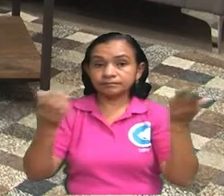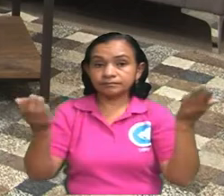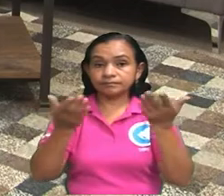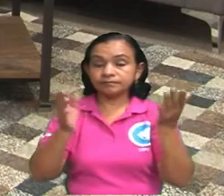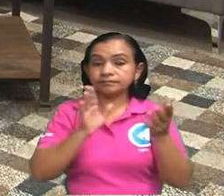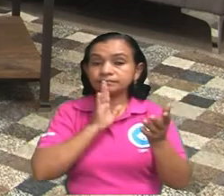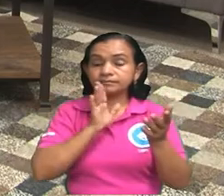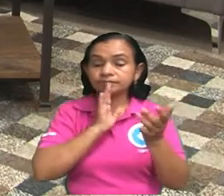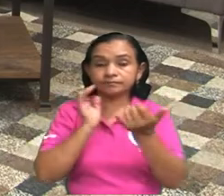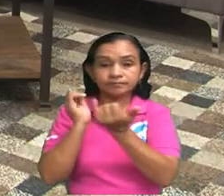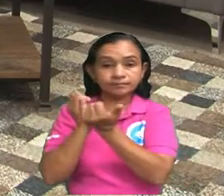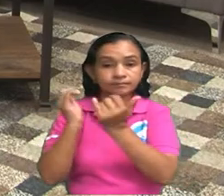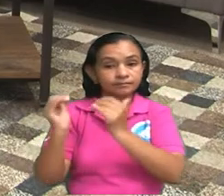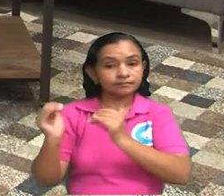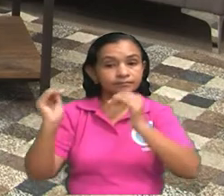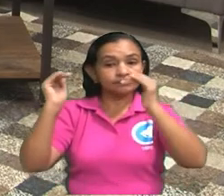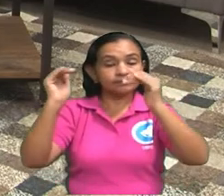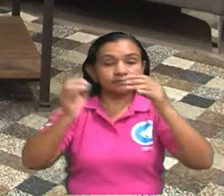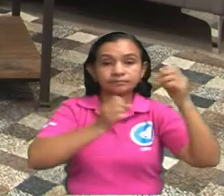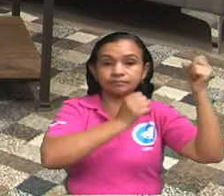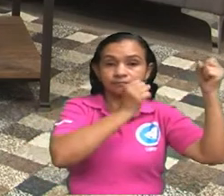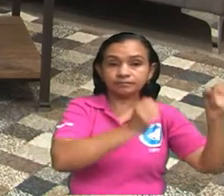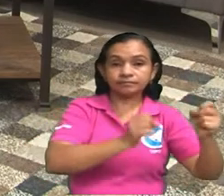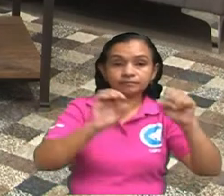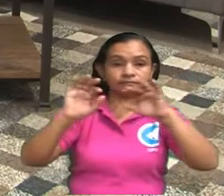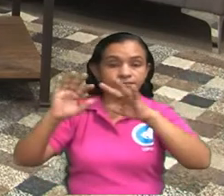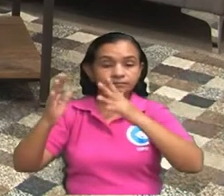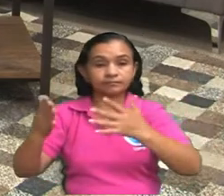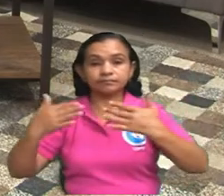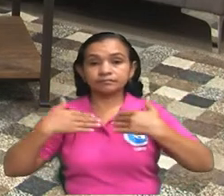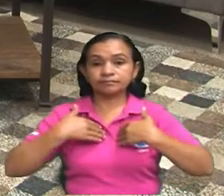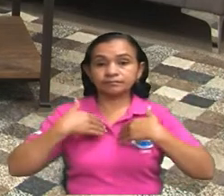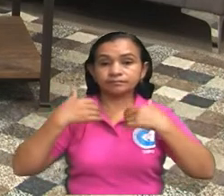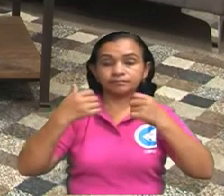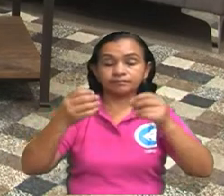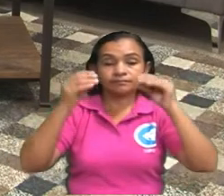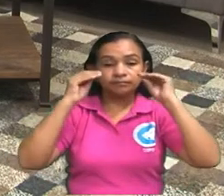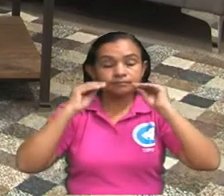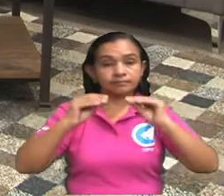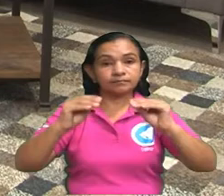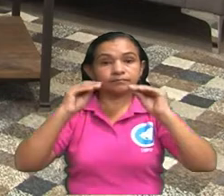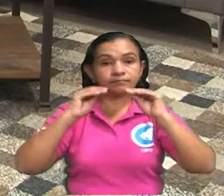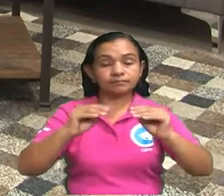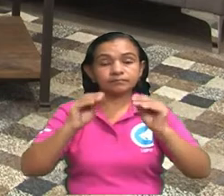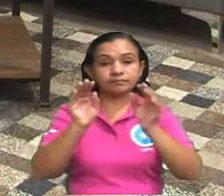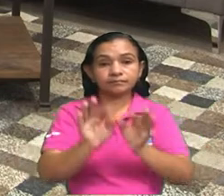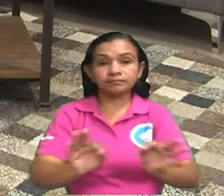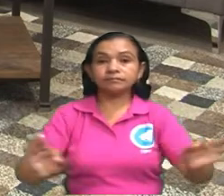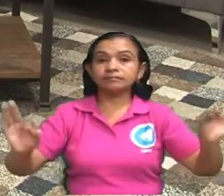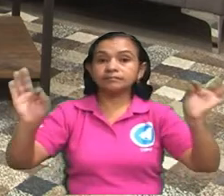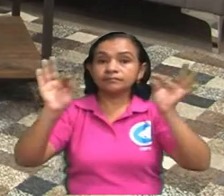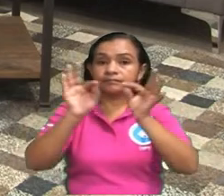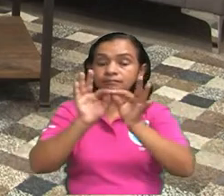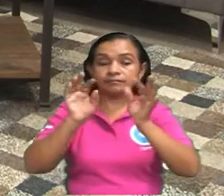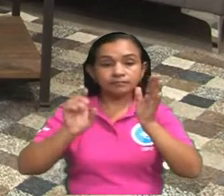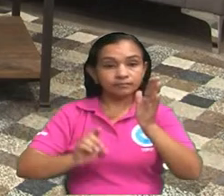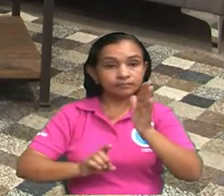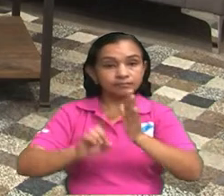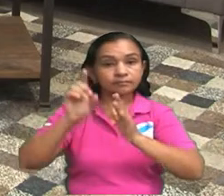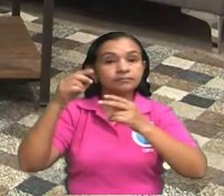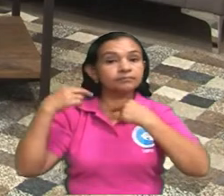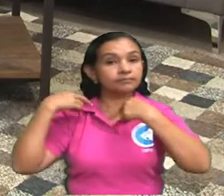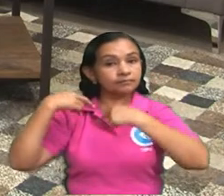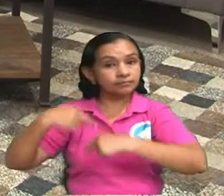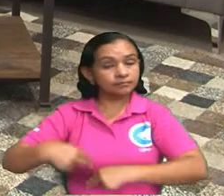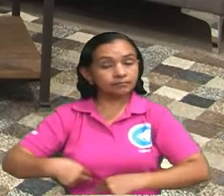de igualdad de género, acceso a salud, acceso a educación, principios elementales para el desarrollo humano, pero